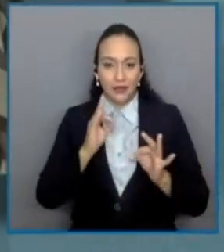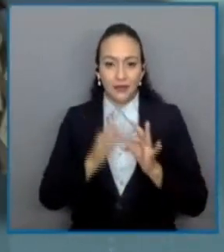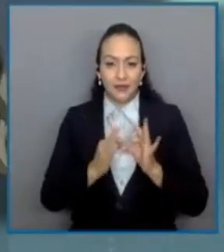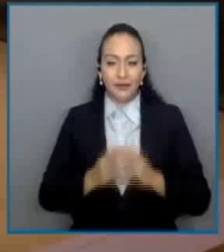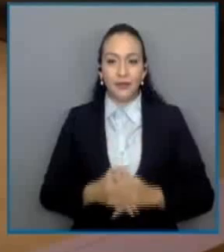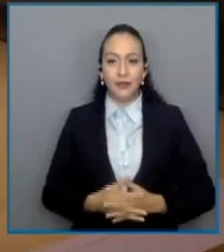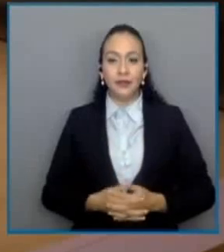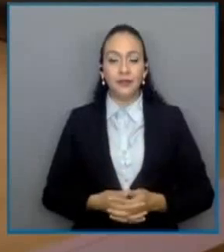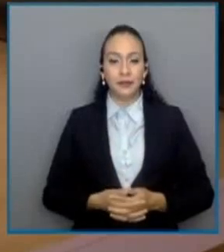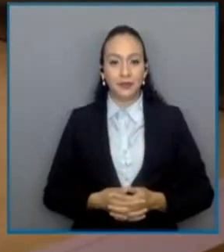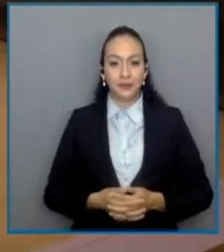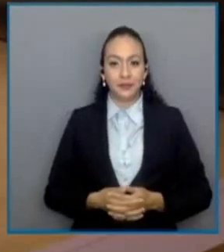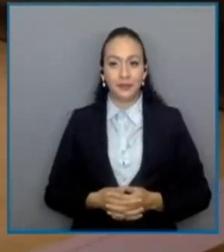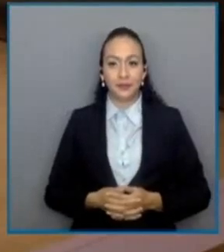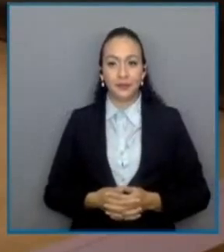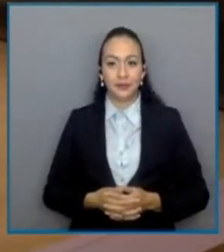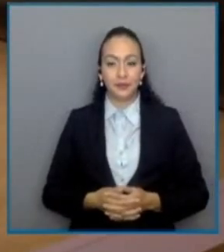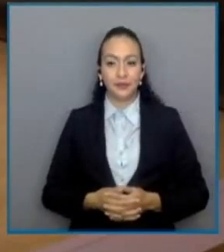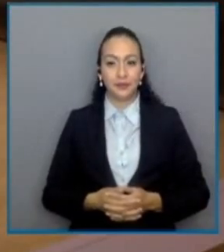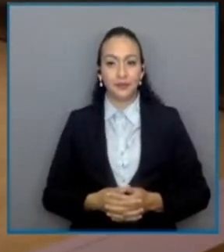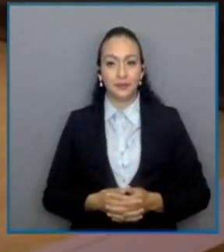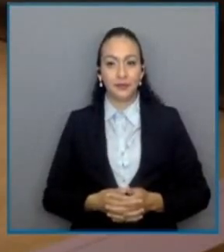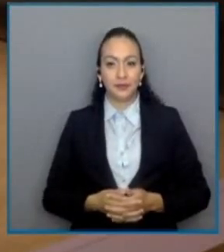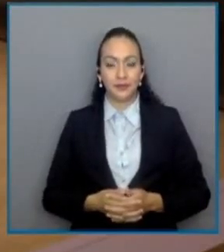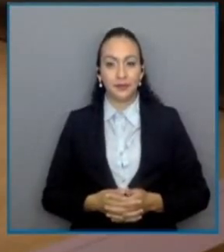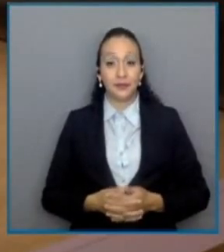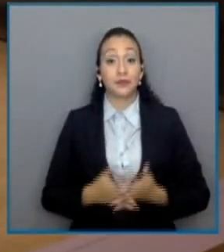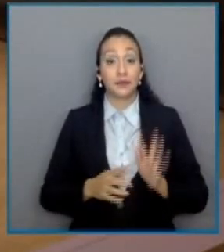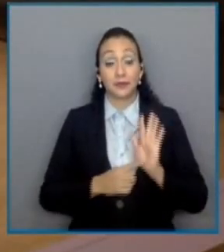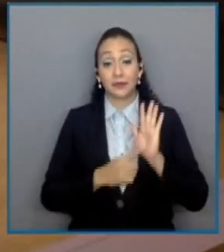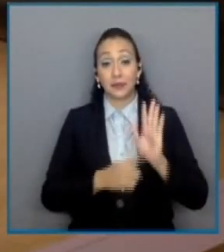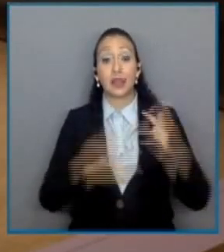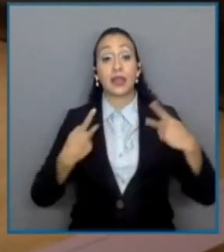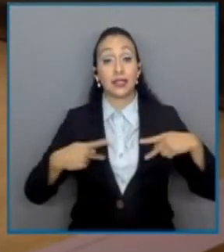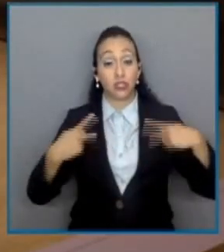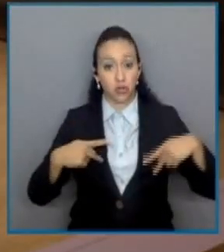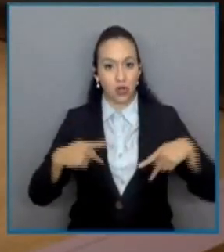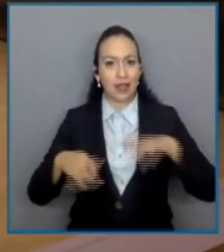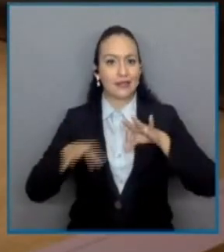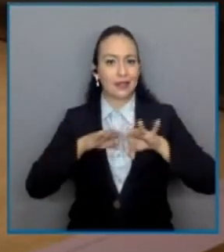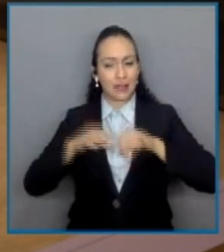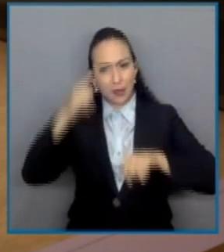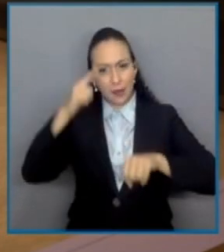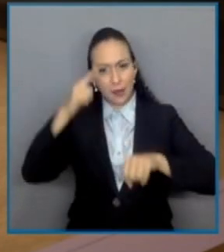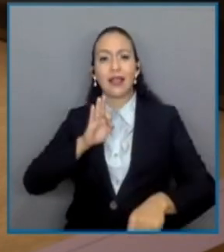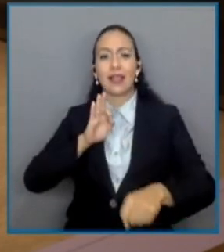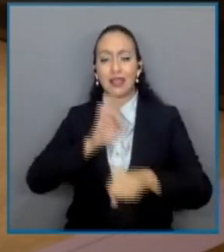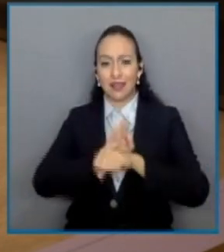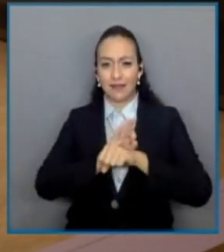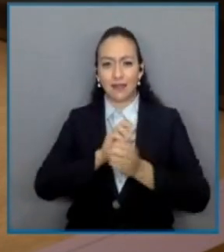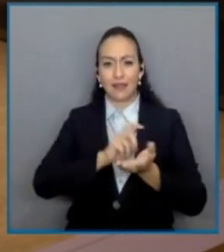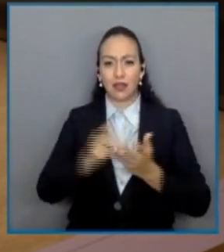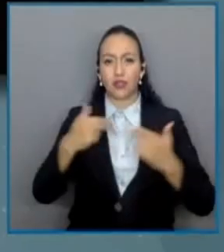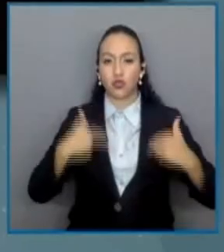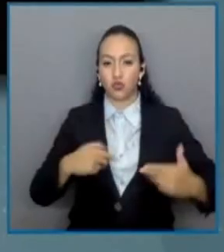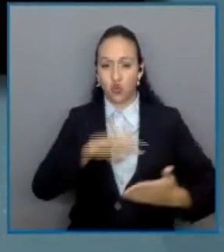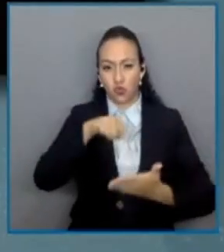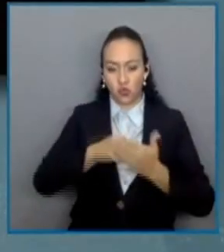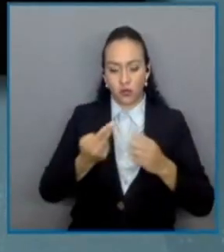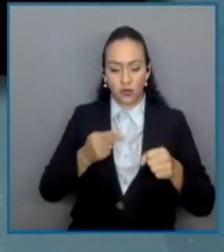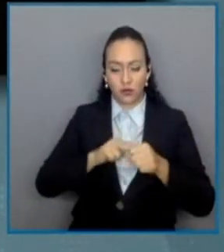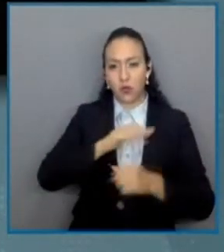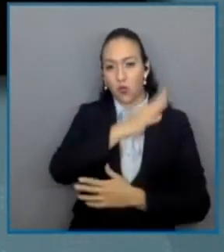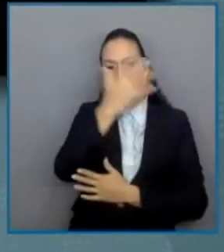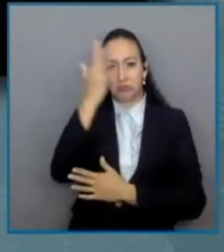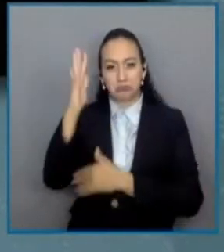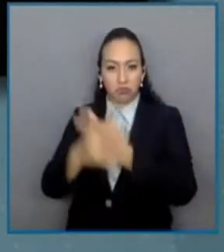Daza. Y las personas defensoras de los derechos humanos ambientales protegen nuestro entorno, defienden la